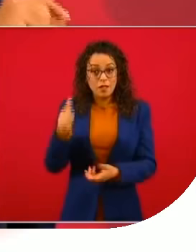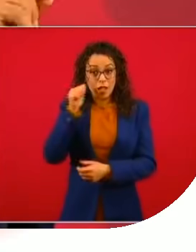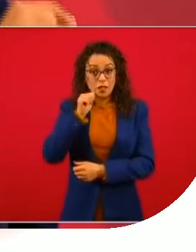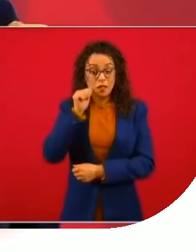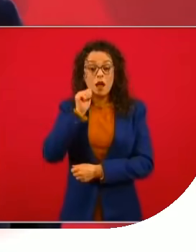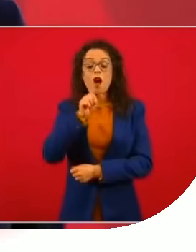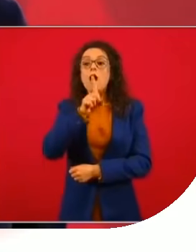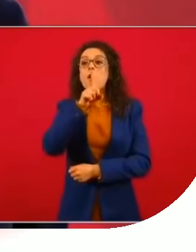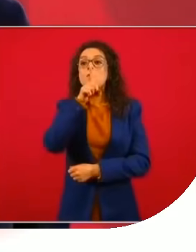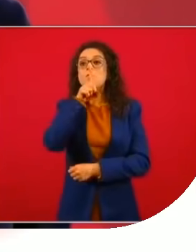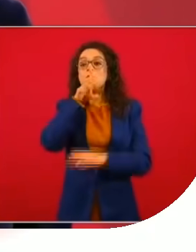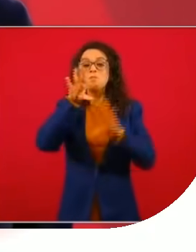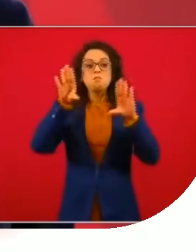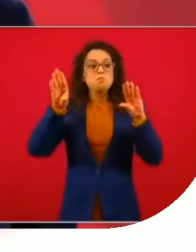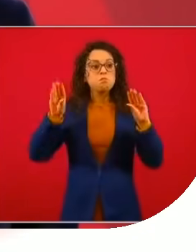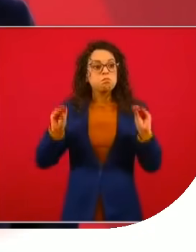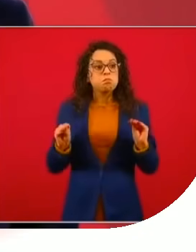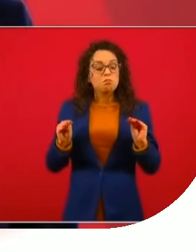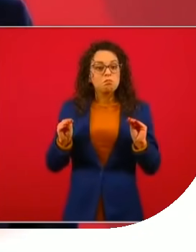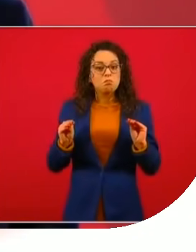firmaban